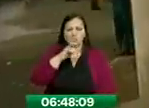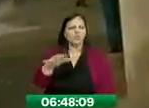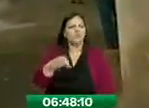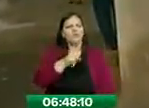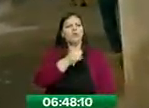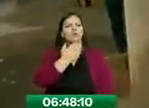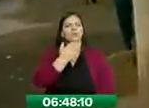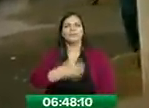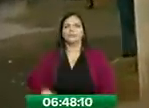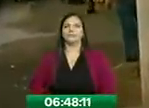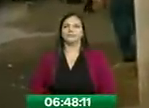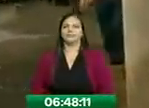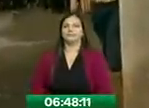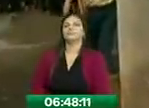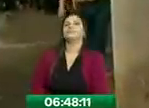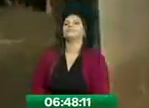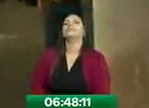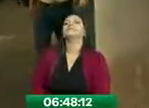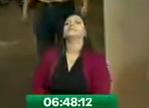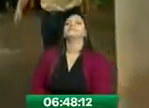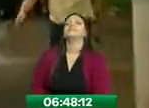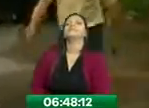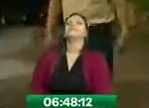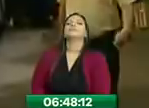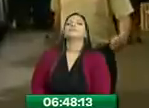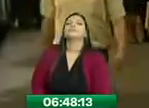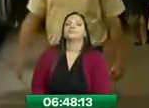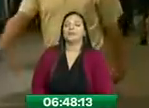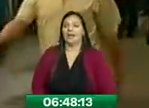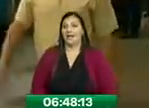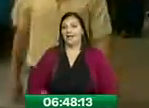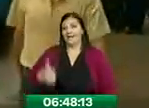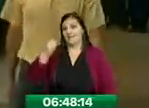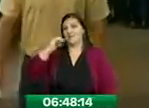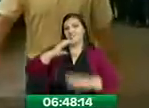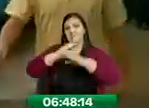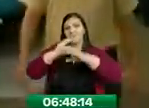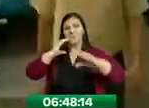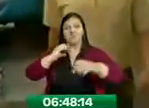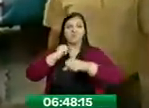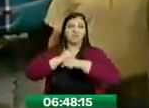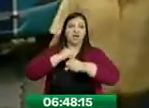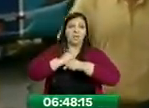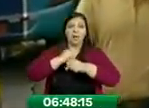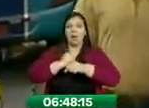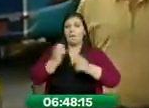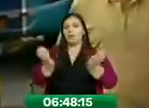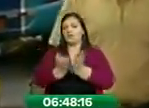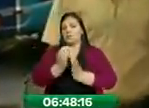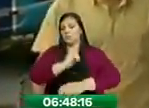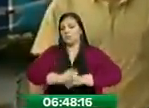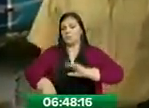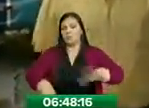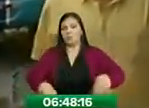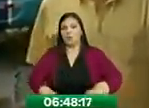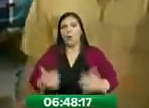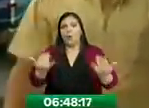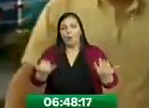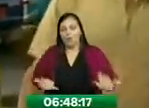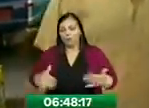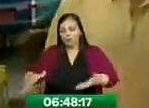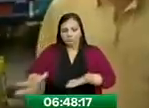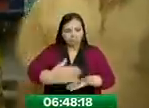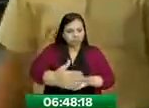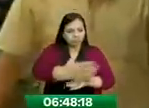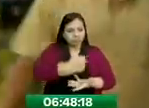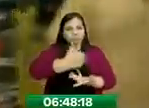los han limpiado. Ese vehículo, lógicamente, ha terminado su jornada el día de ayer y hoy en la mañana ha salido a laborar. O sea, no han tomado las precauciones y